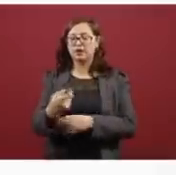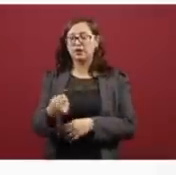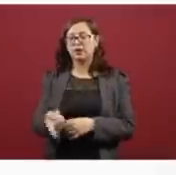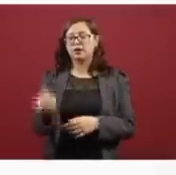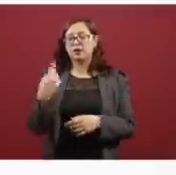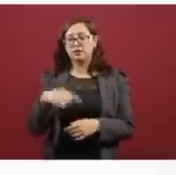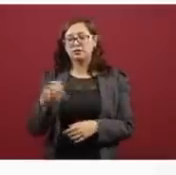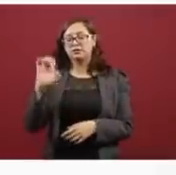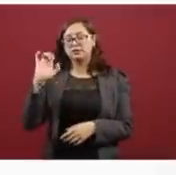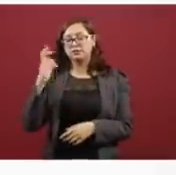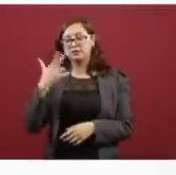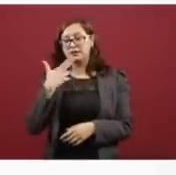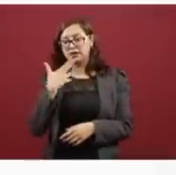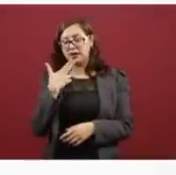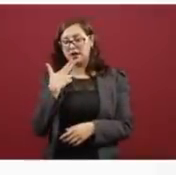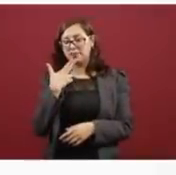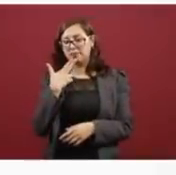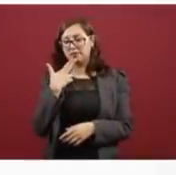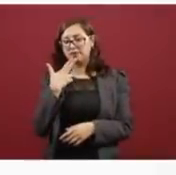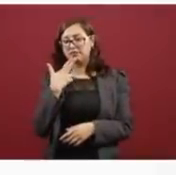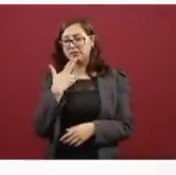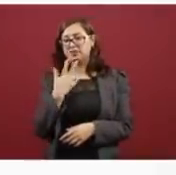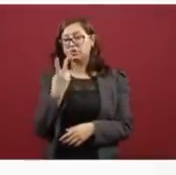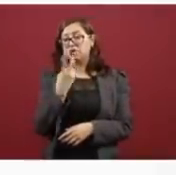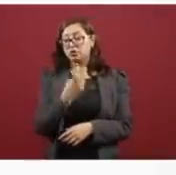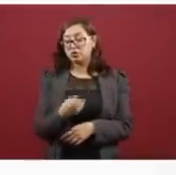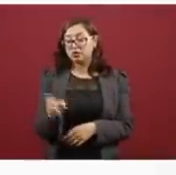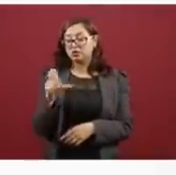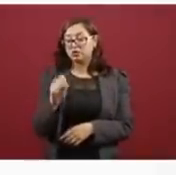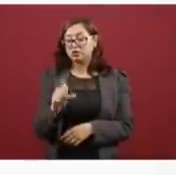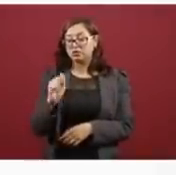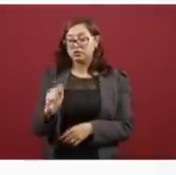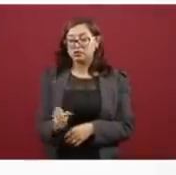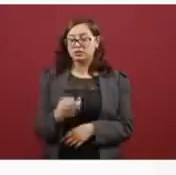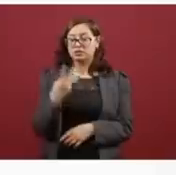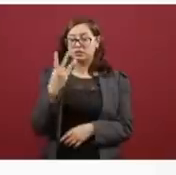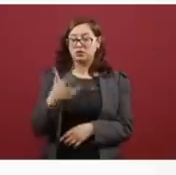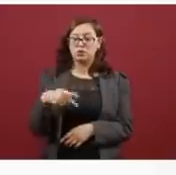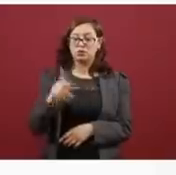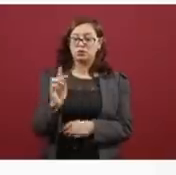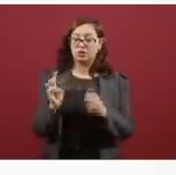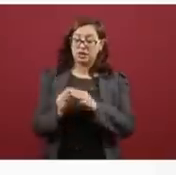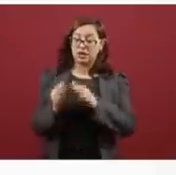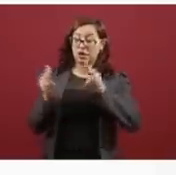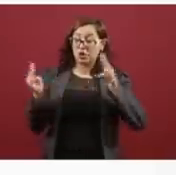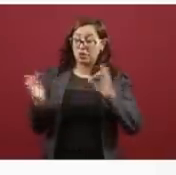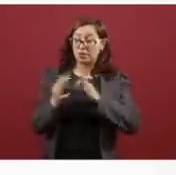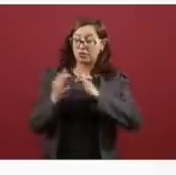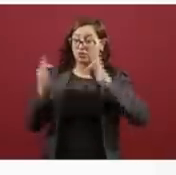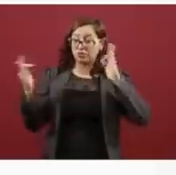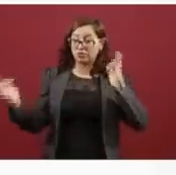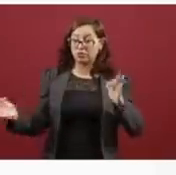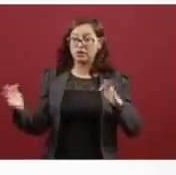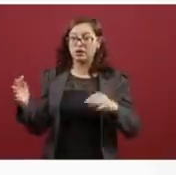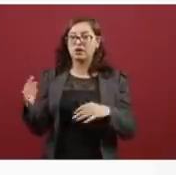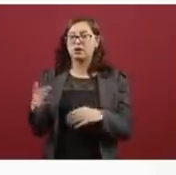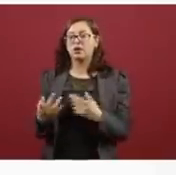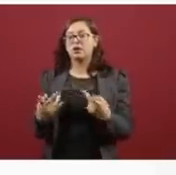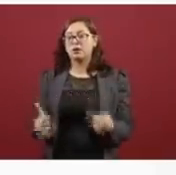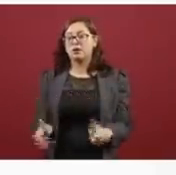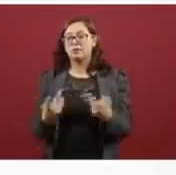ocosingo chiapas la de ocosingo chiapas esta 264 mil kilómetros donde se da el